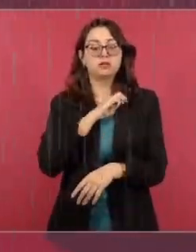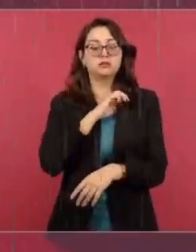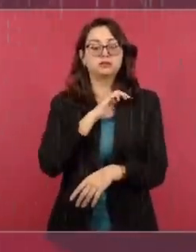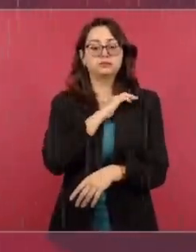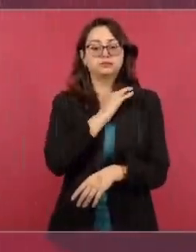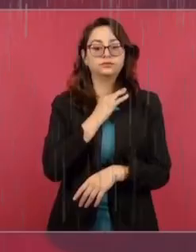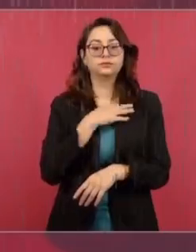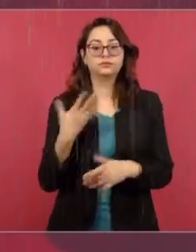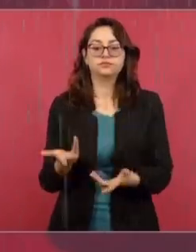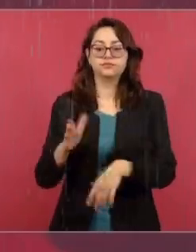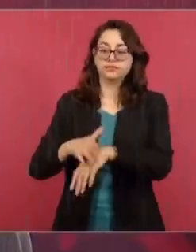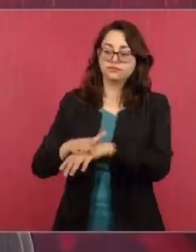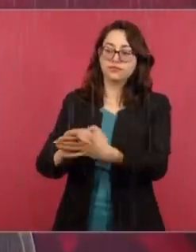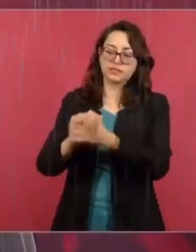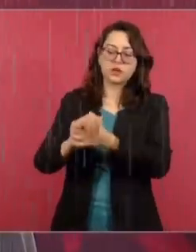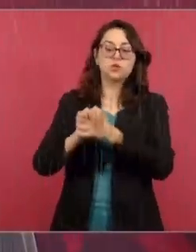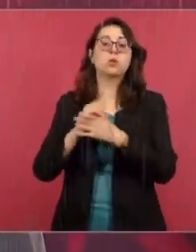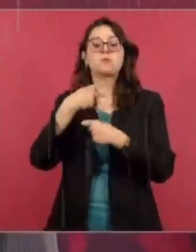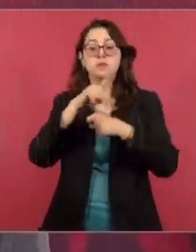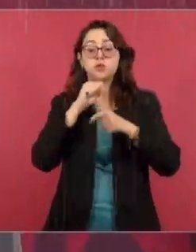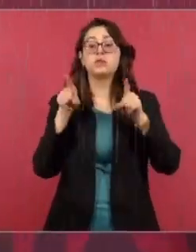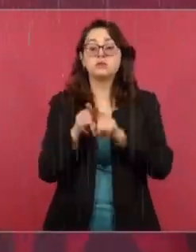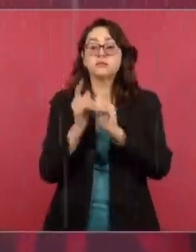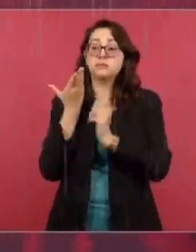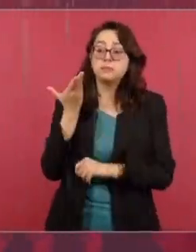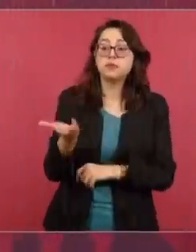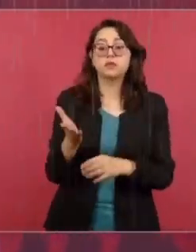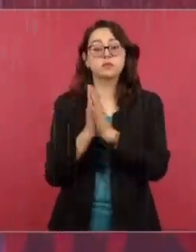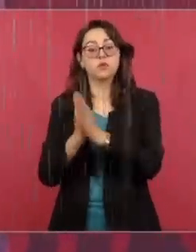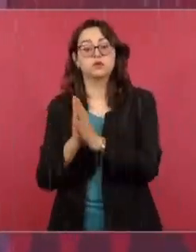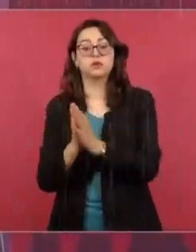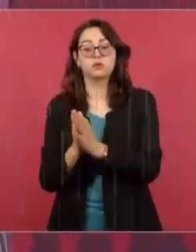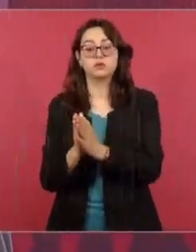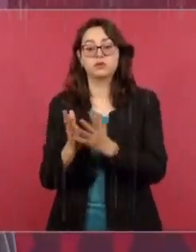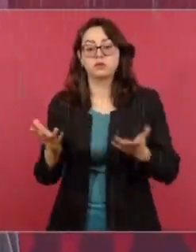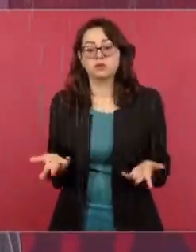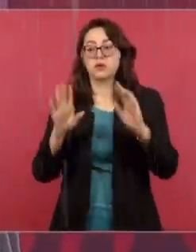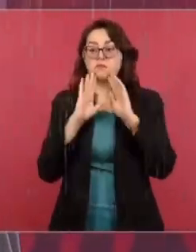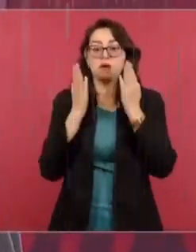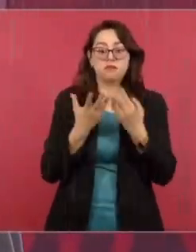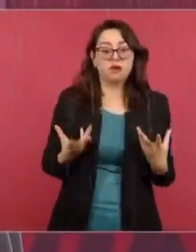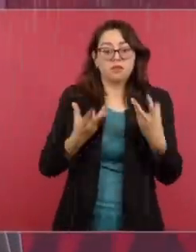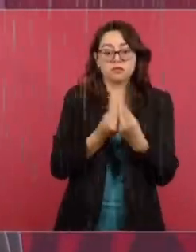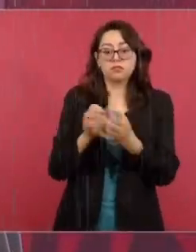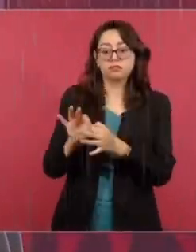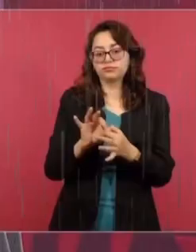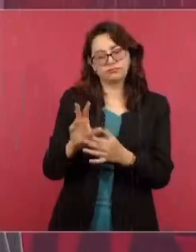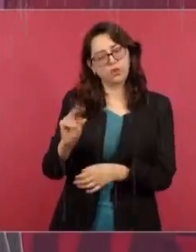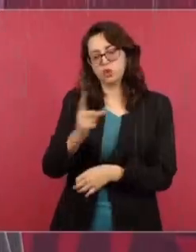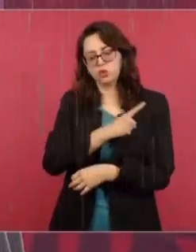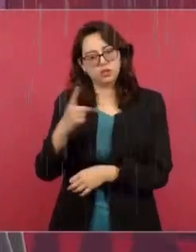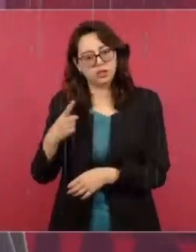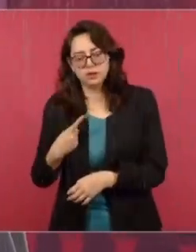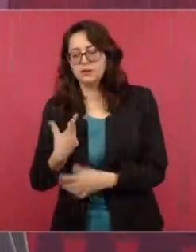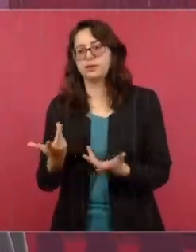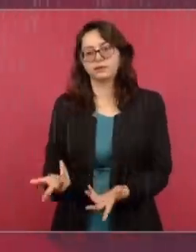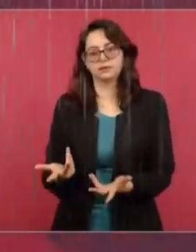un saludo y al mismo tiempo el llamado para que no caigan en